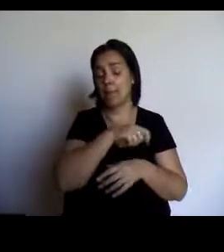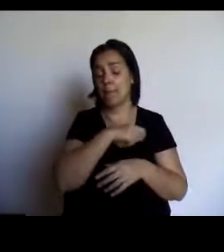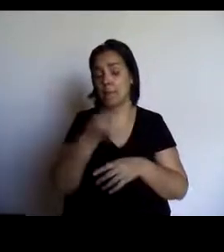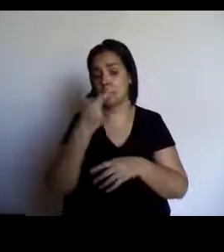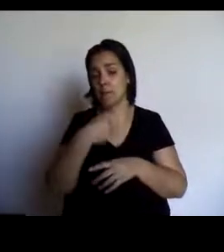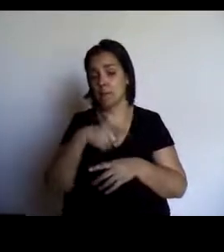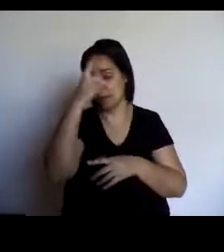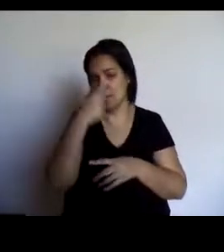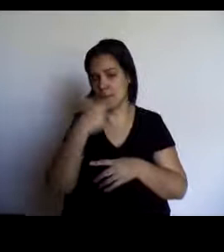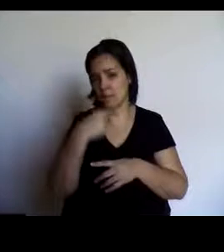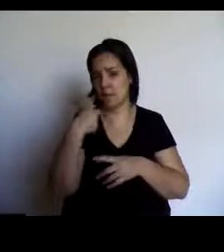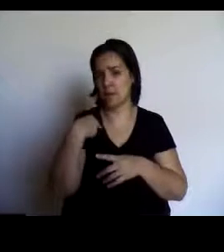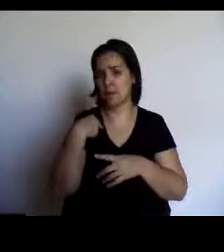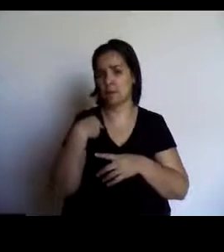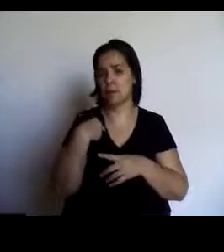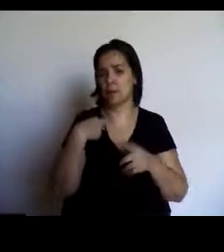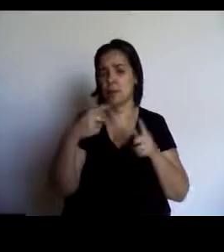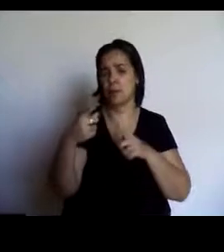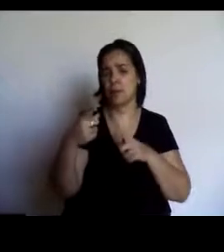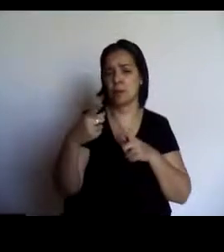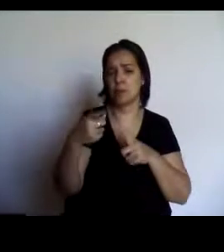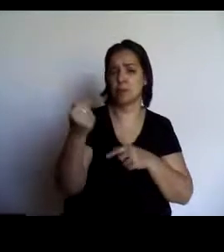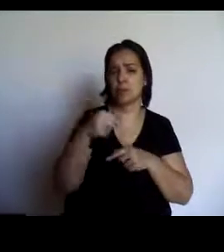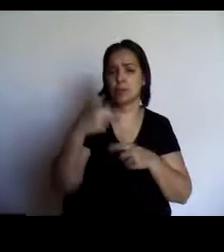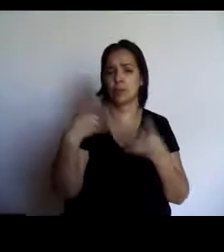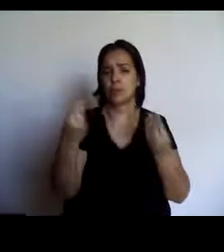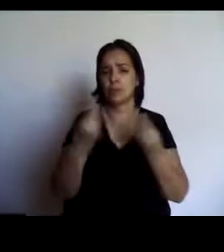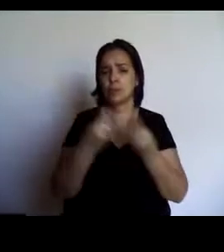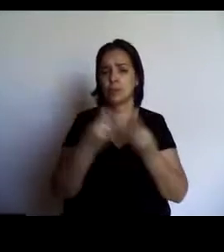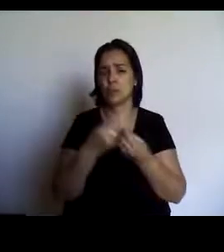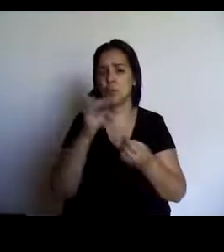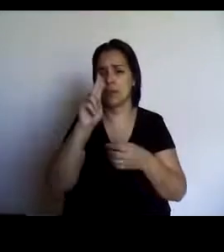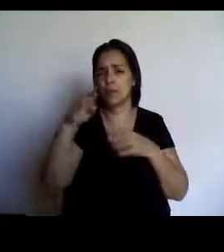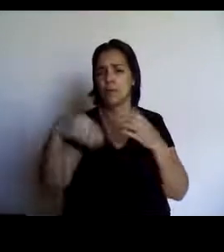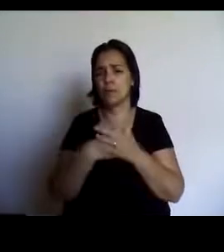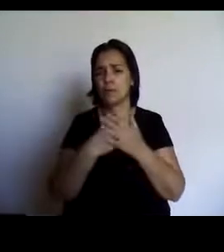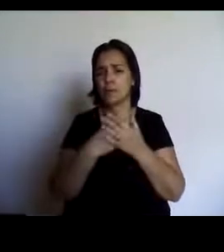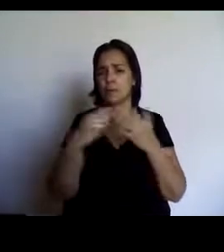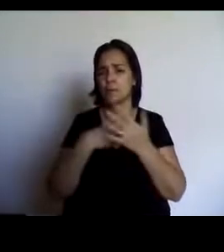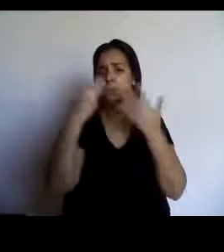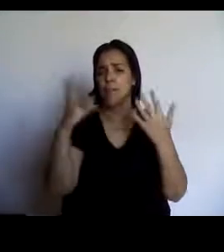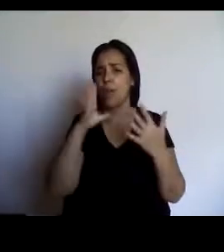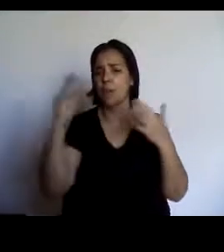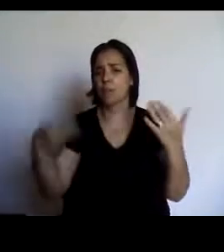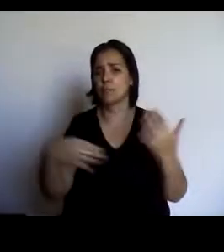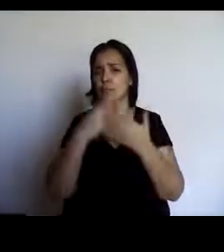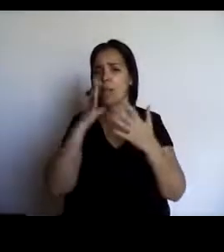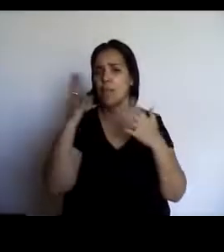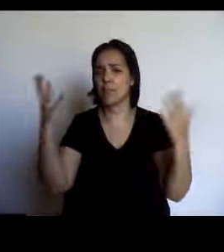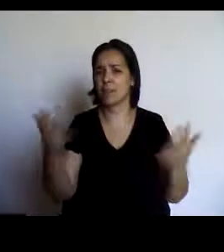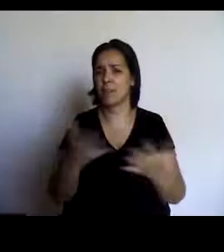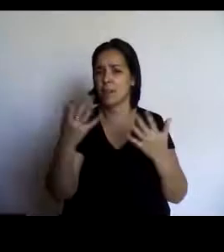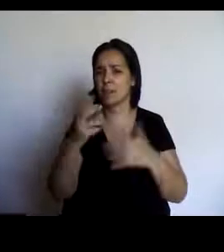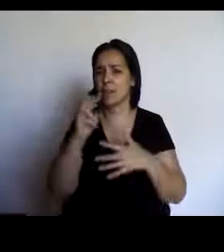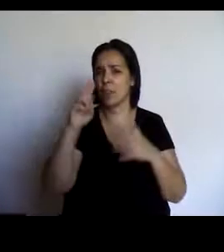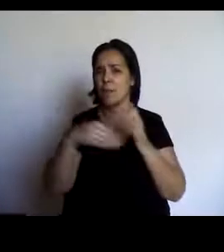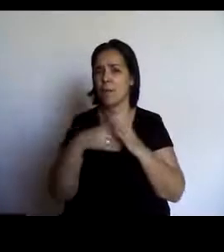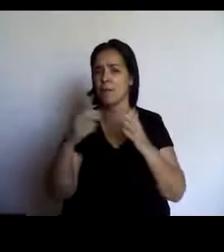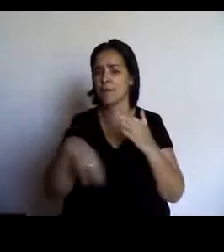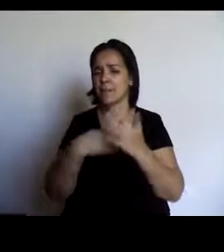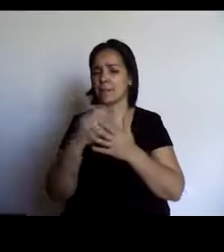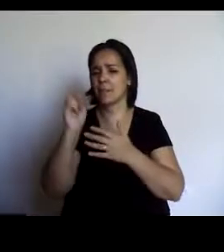hemos participado como socios en 2018, 2019 y en la actualidad en el proyecto bianual